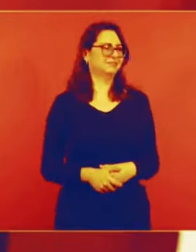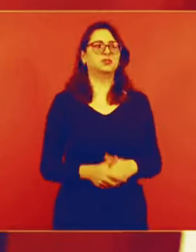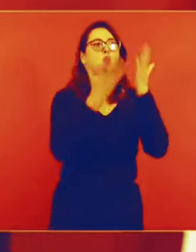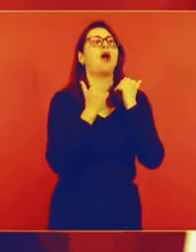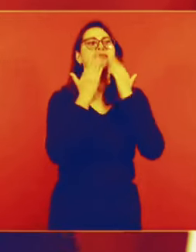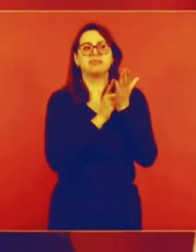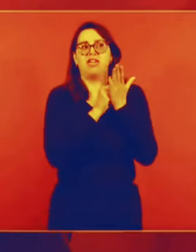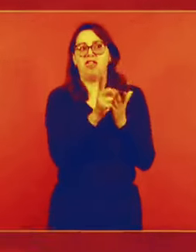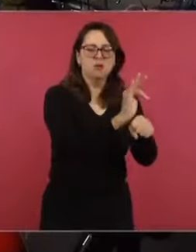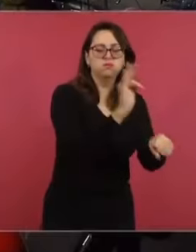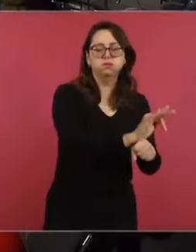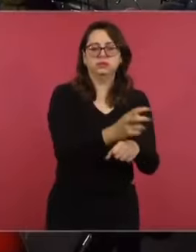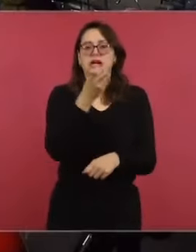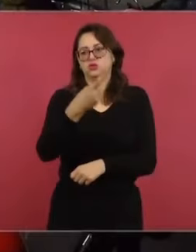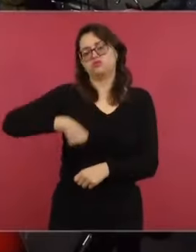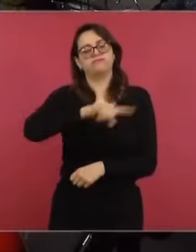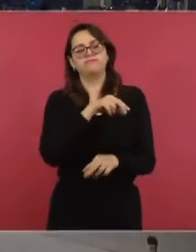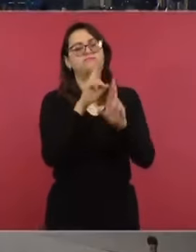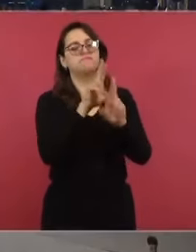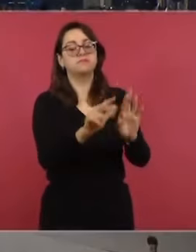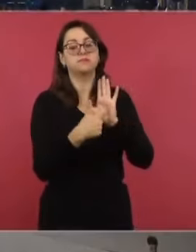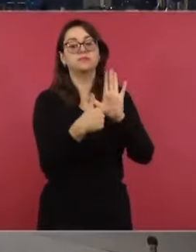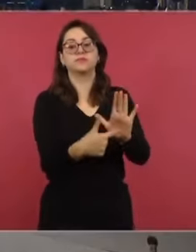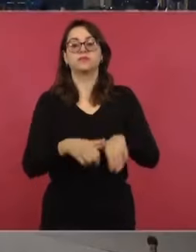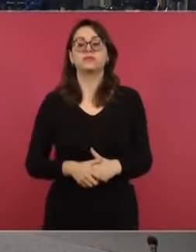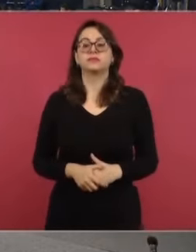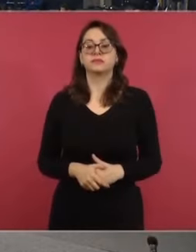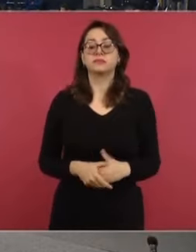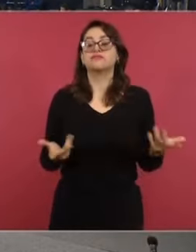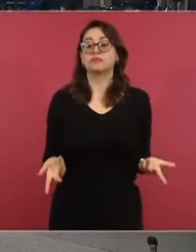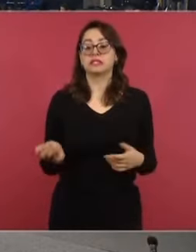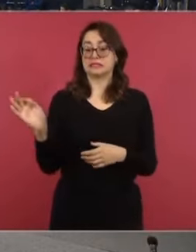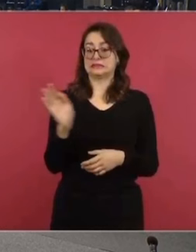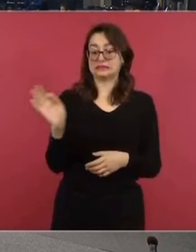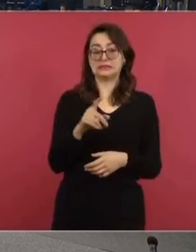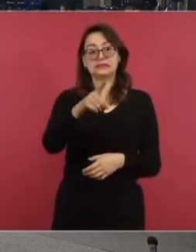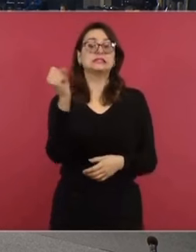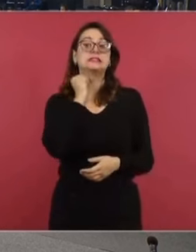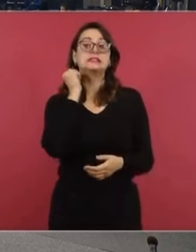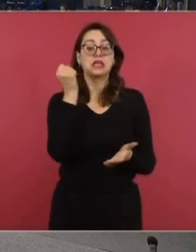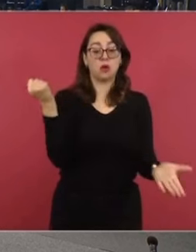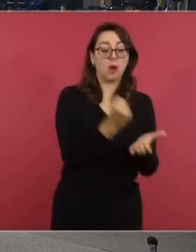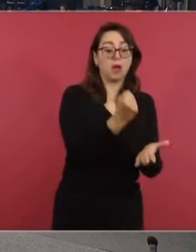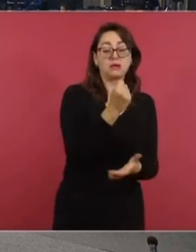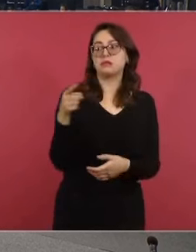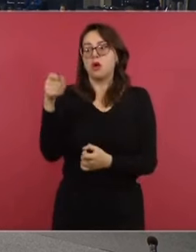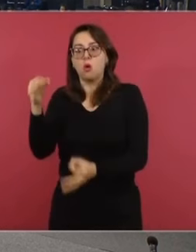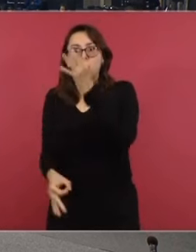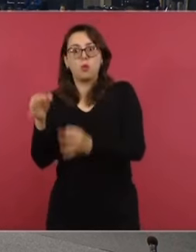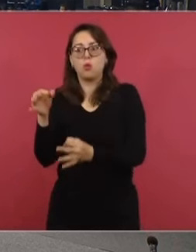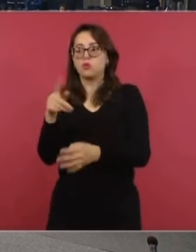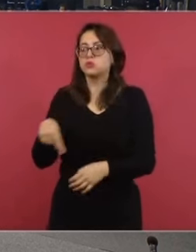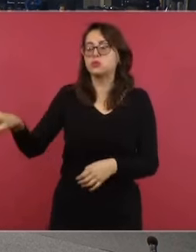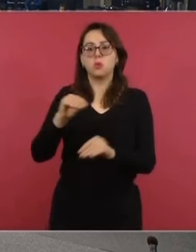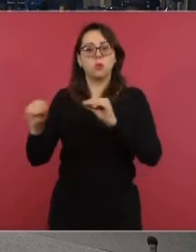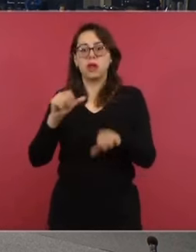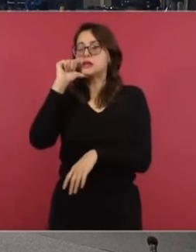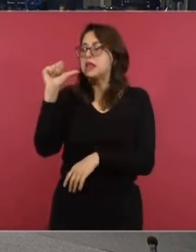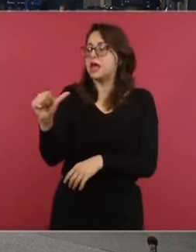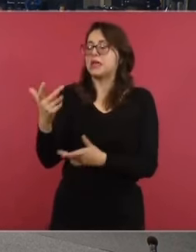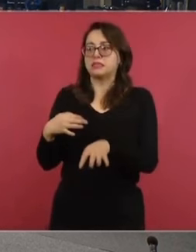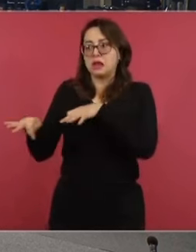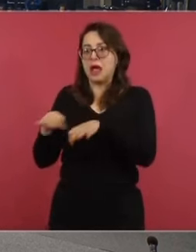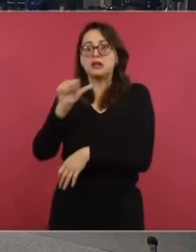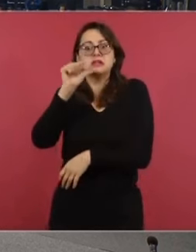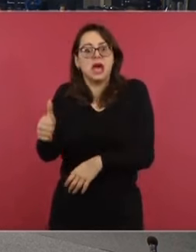de lo indispensable. ¿Cómo responderá el Ejecutivo en caso de que si avanza en el Senado tal cual y continúan las protestas se pudiera paralizar en este caso el sistema judicial en el país hasta que lleguen a la Suprema Corte?